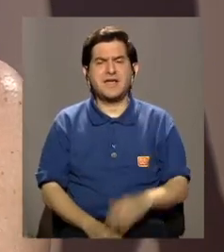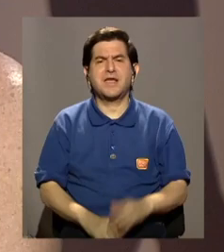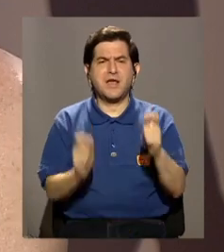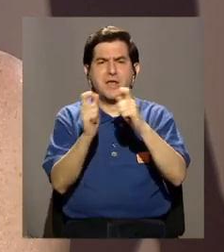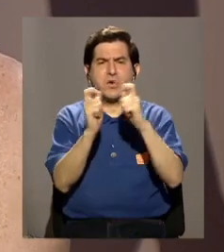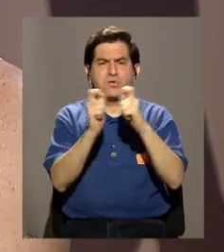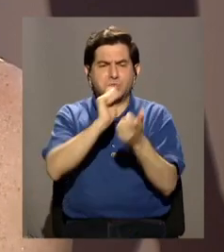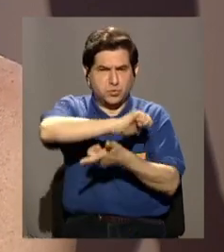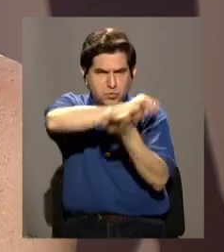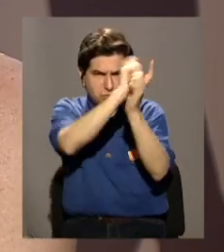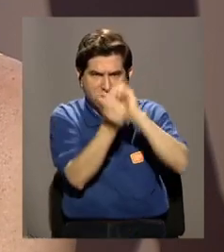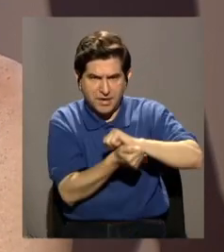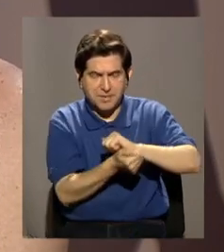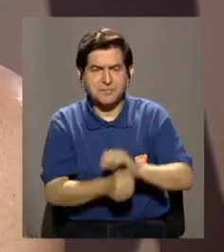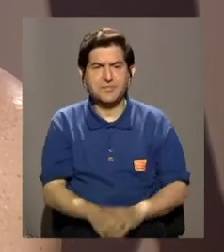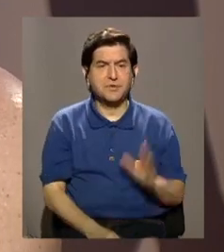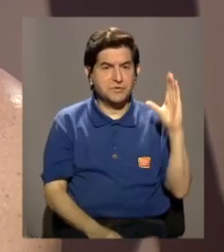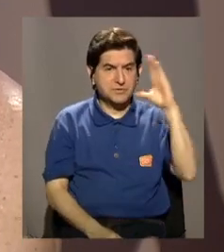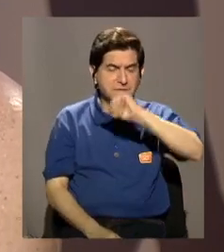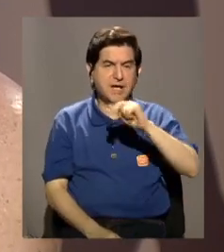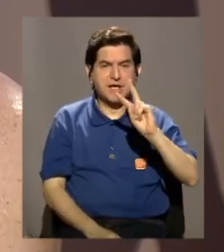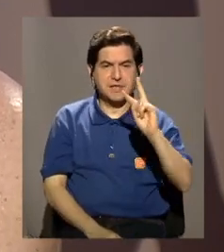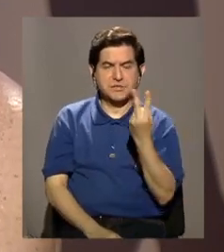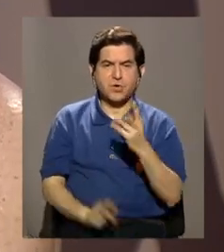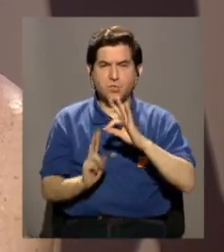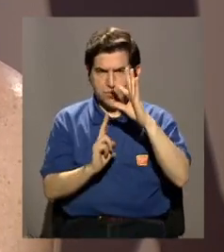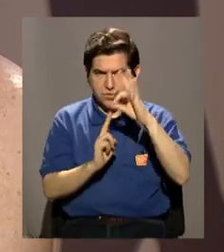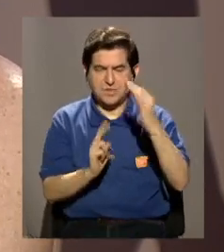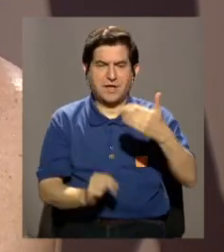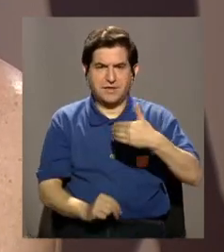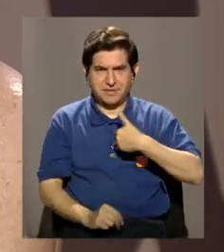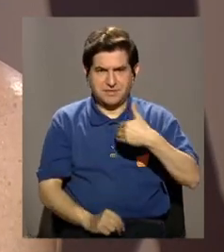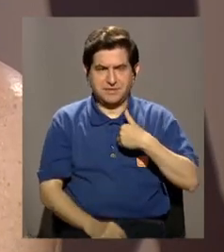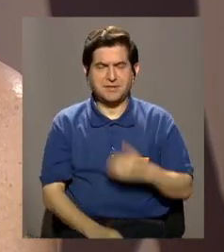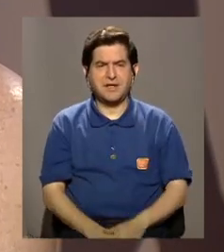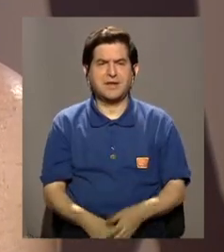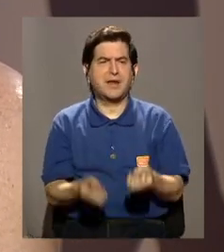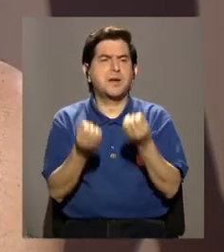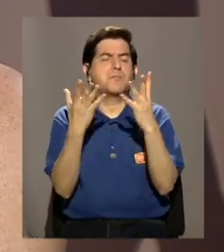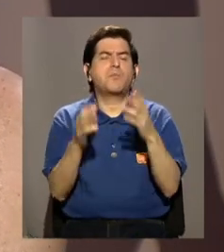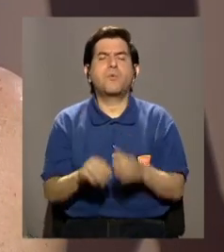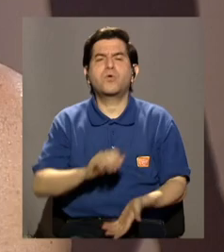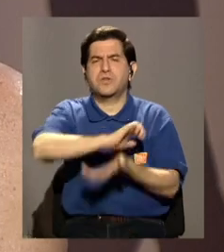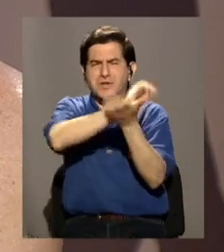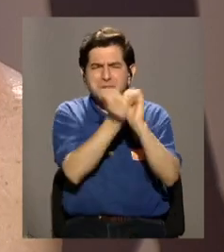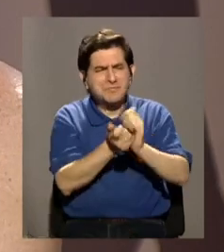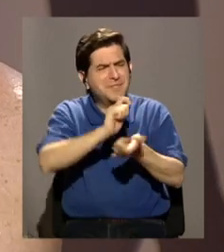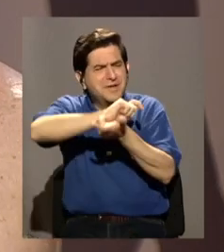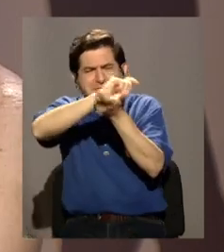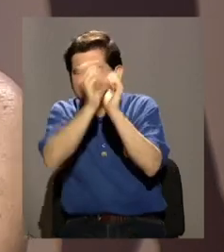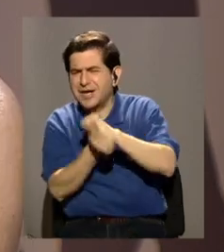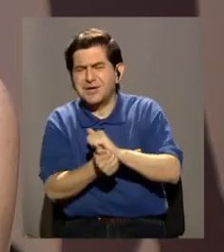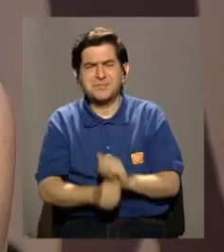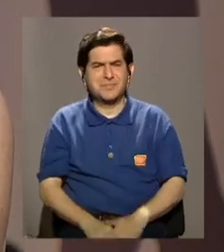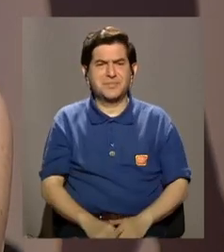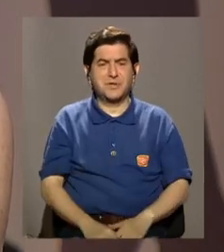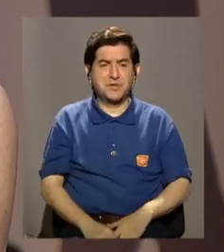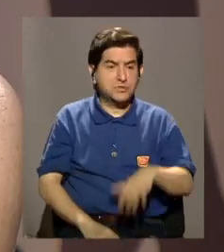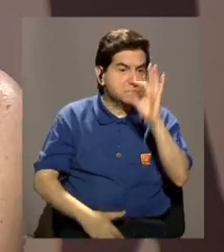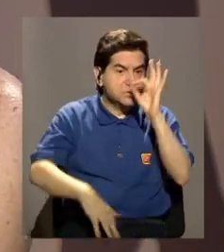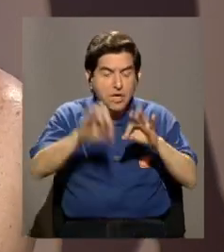de giro si te das cuenta en la segunda oportunidad es una obra que tiene muchos cambios muchos cambios tiene permanentes